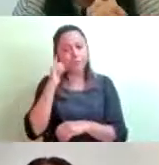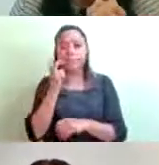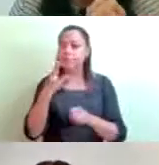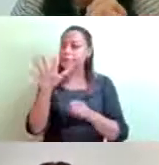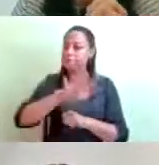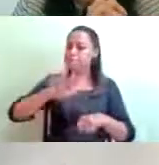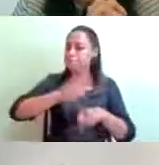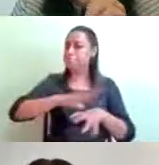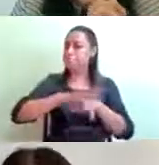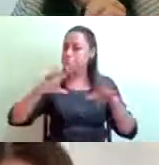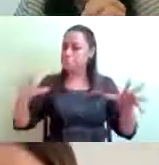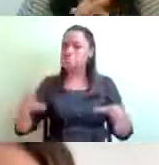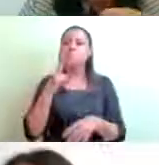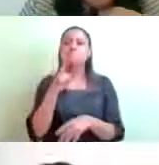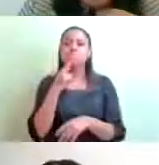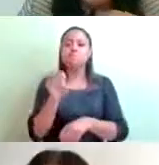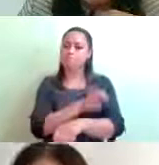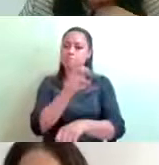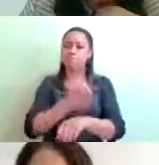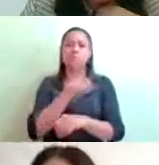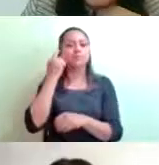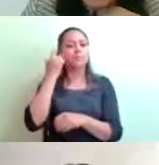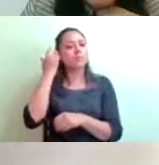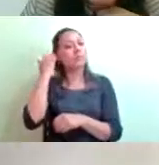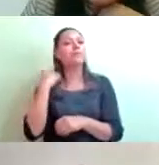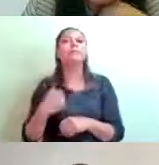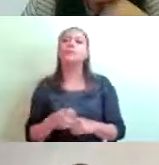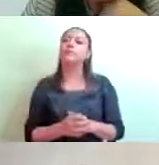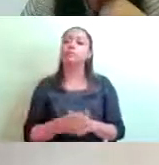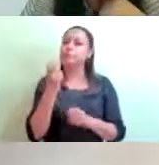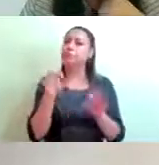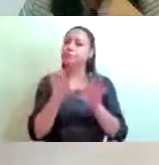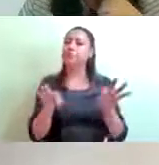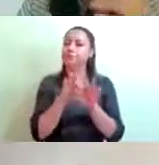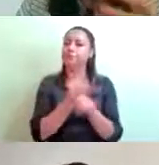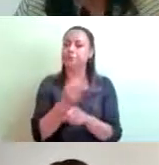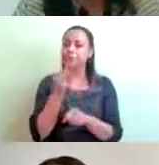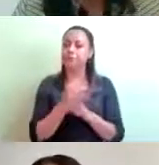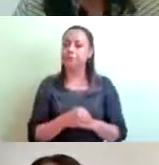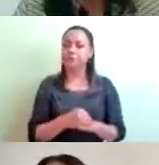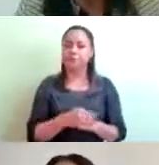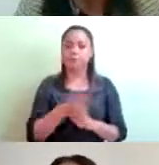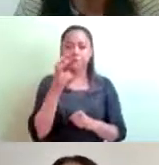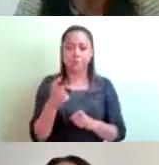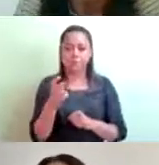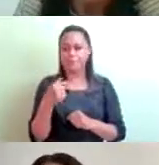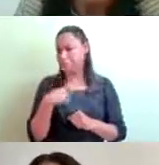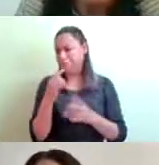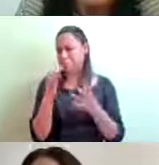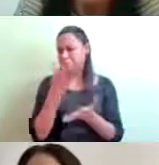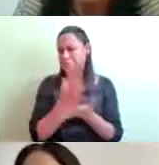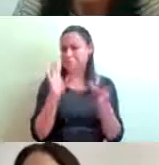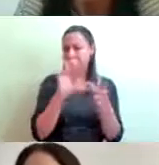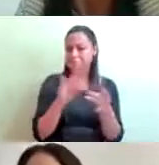utilizan la energía, ¿no? Entonces, eso es importante. Esto nada más se los comento. ¿Por qué?